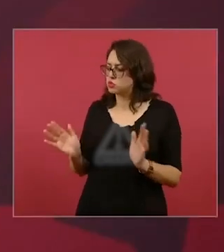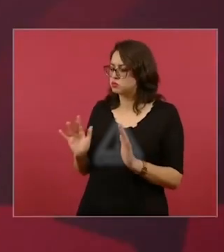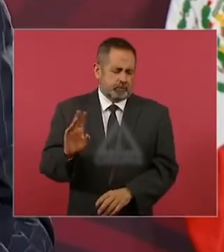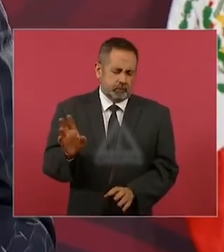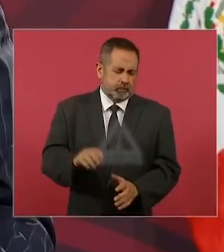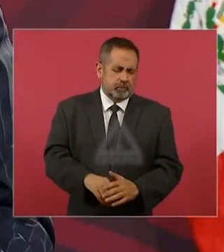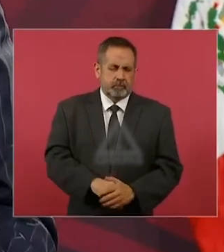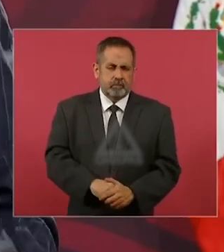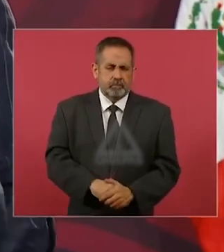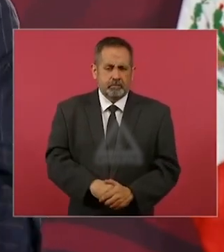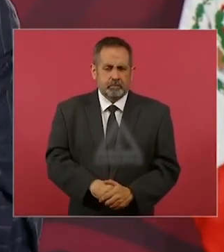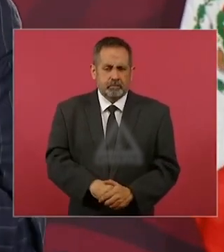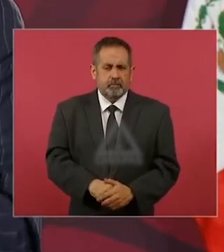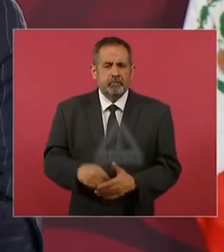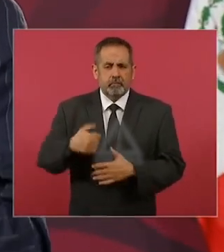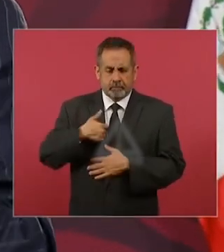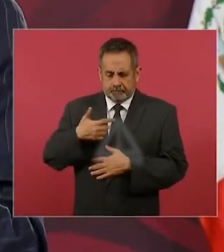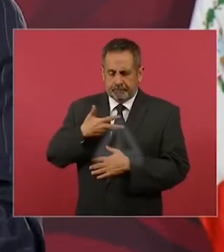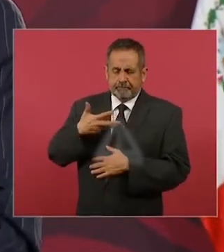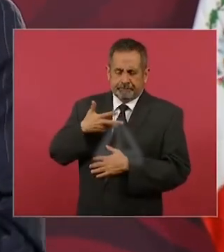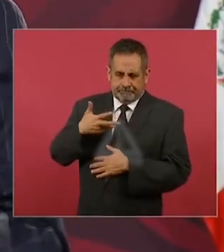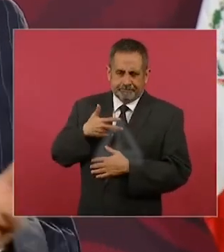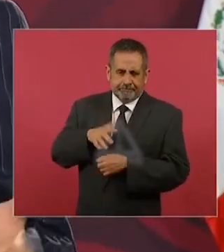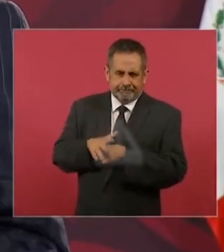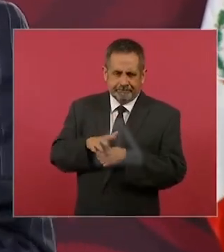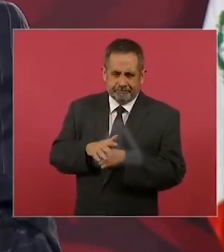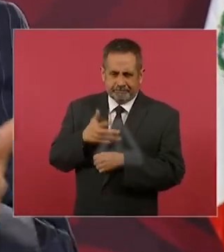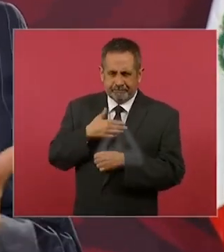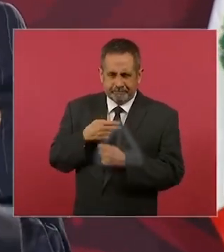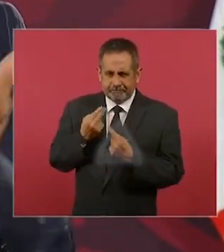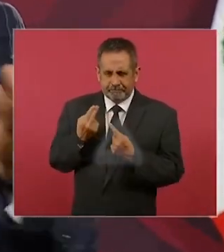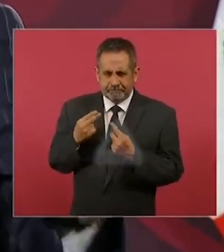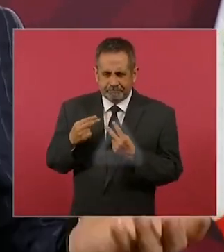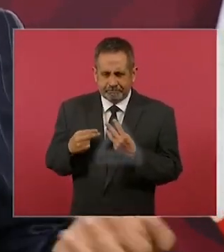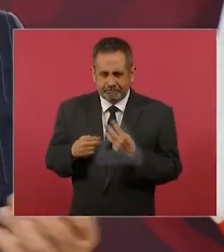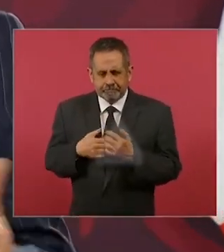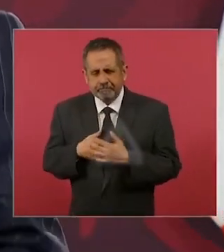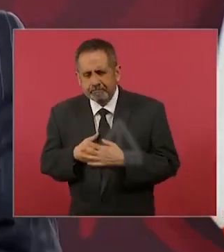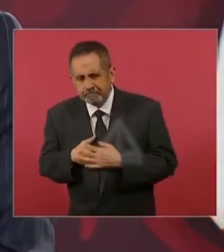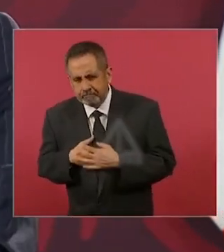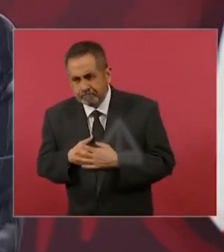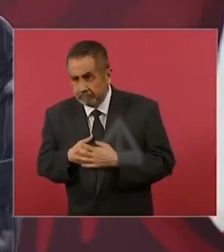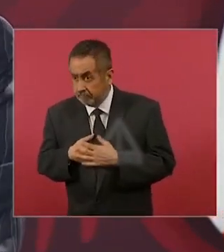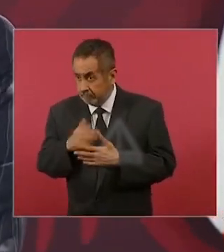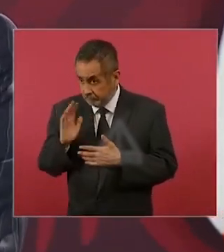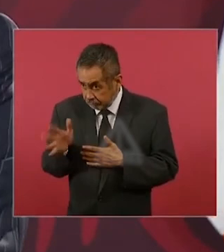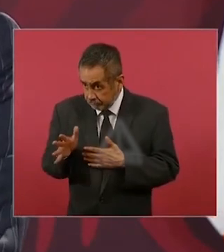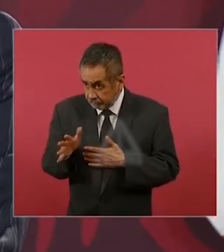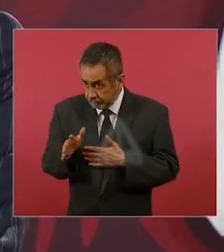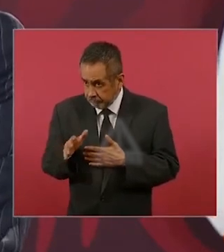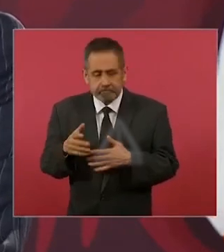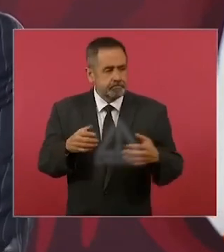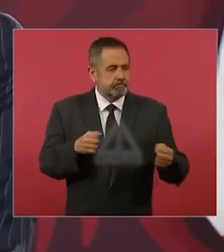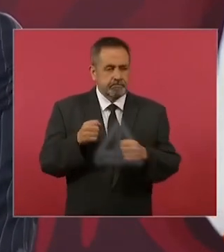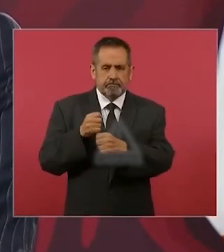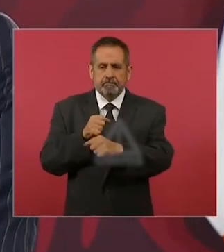respondió. Yo ya tengo ya los nombres para que en su momento.